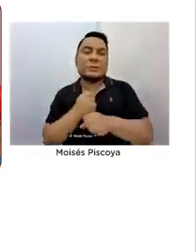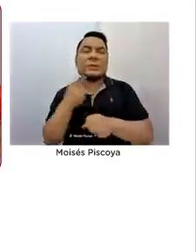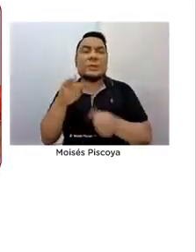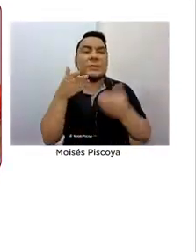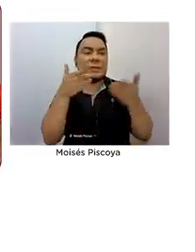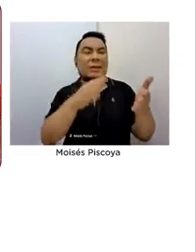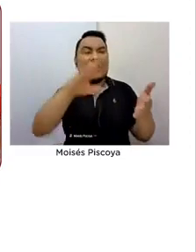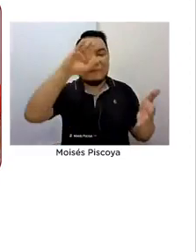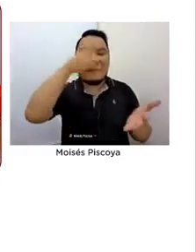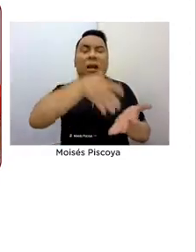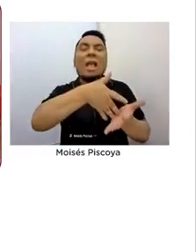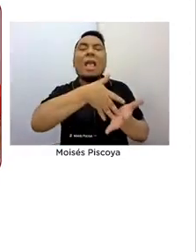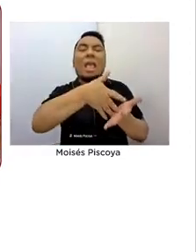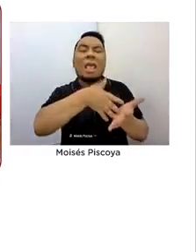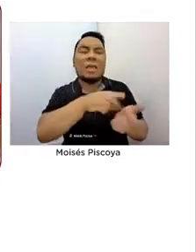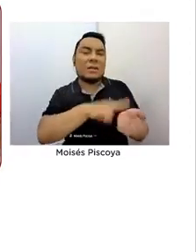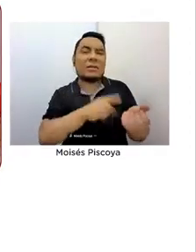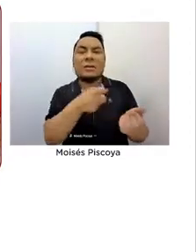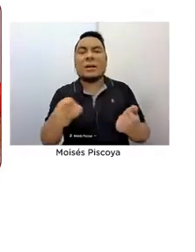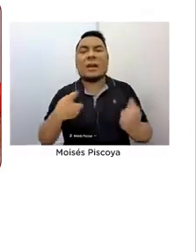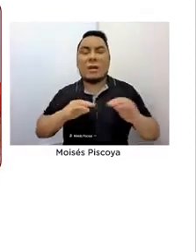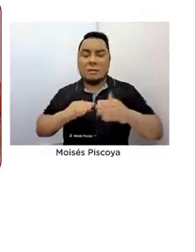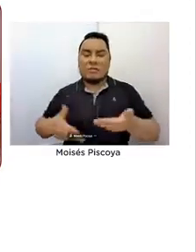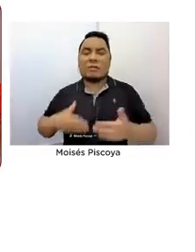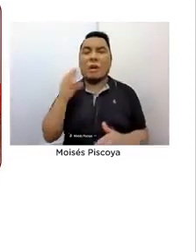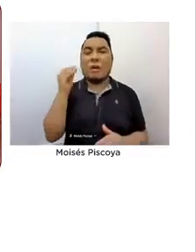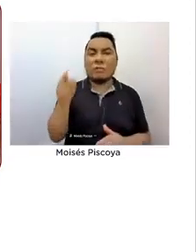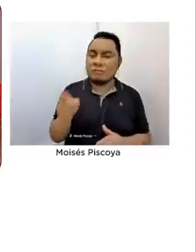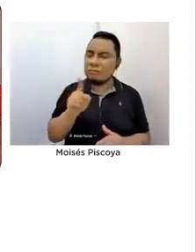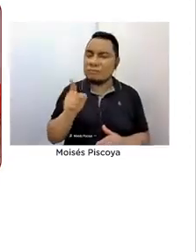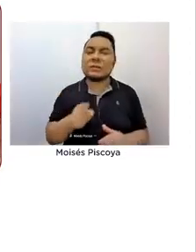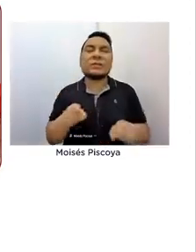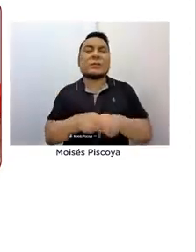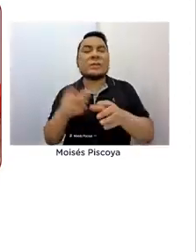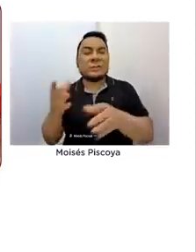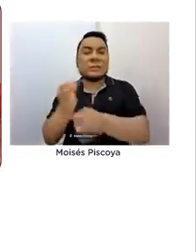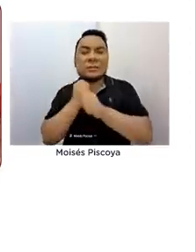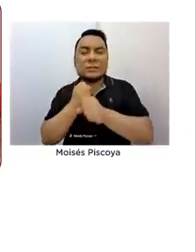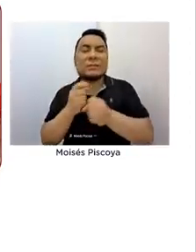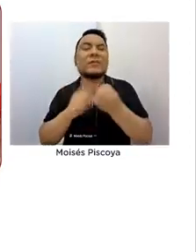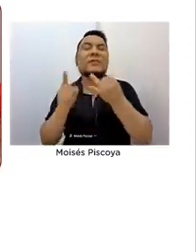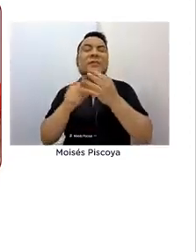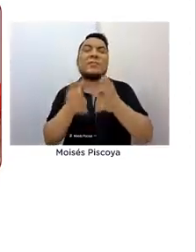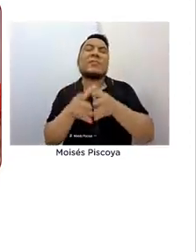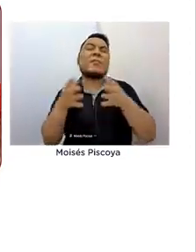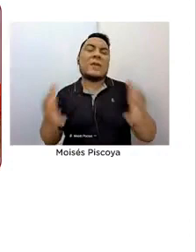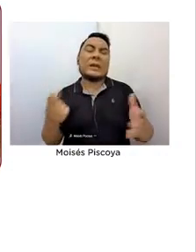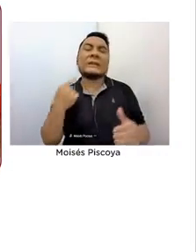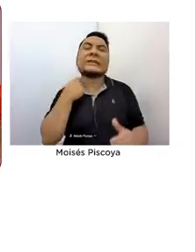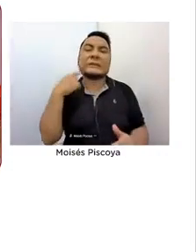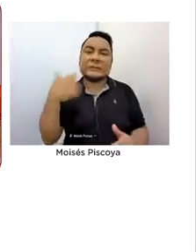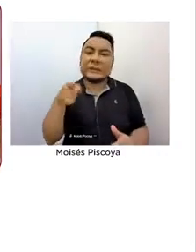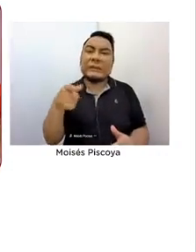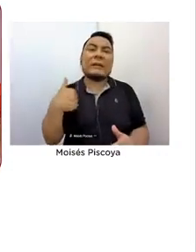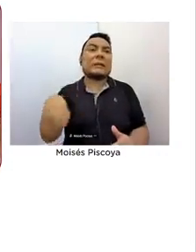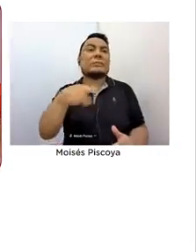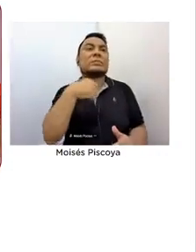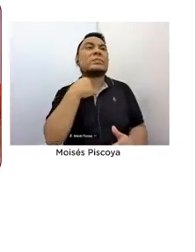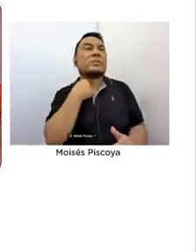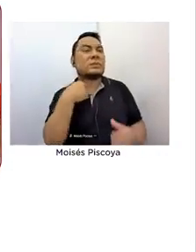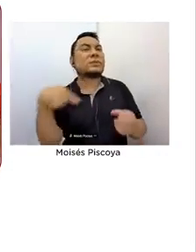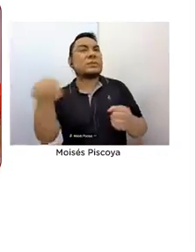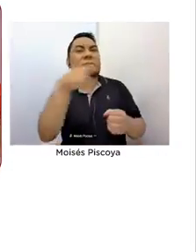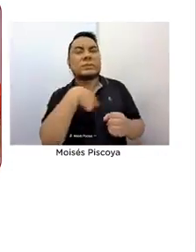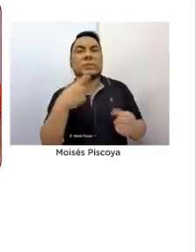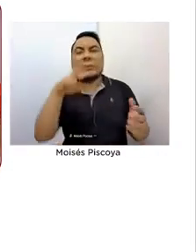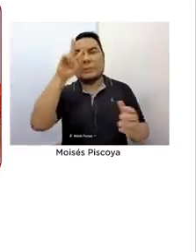para trabajar el embarazo adolescente y profundizar la recuperación de la enorme factura que de hecho ya estamos pagando y como país vamos